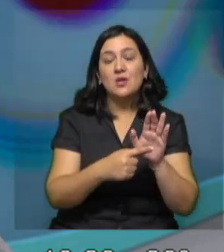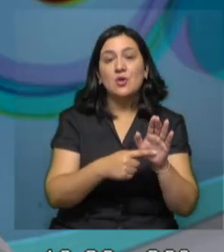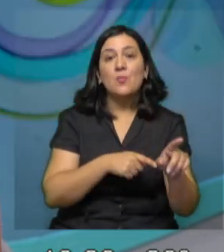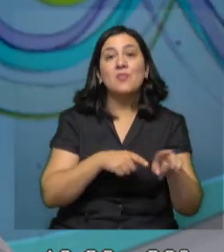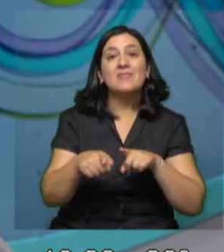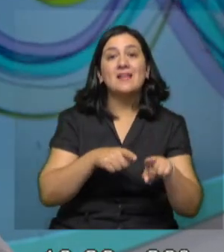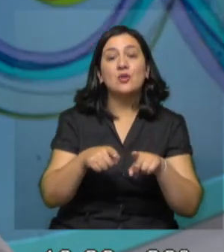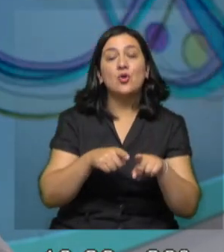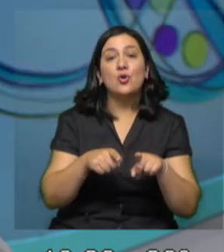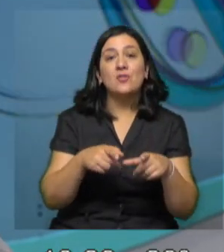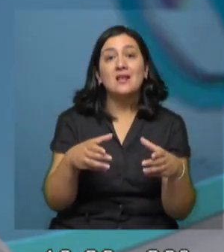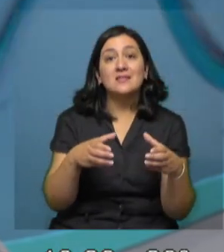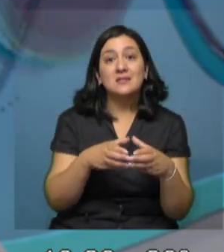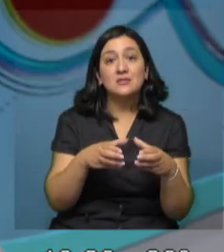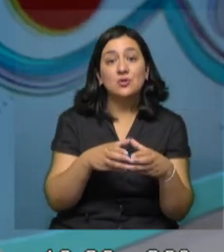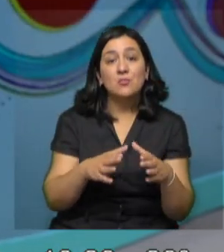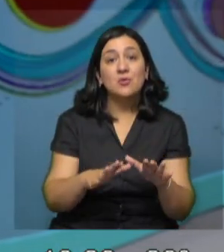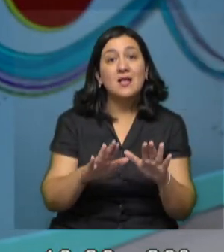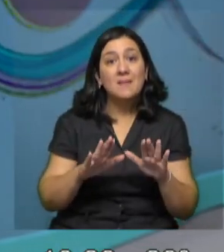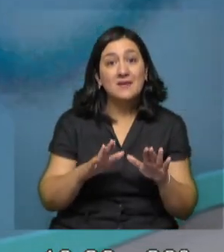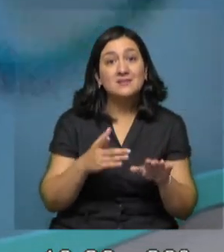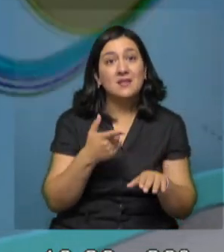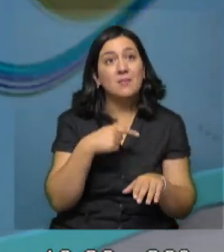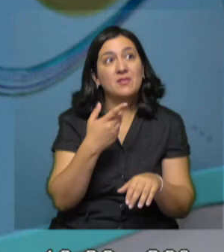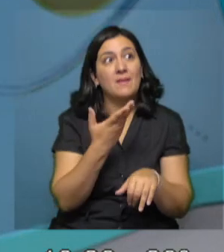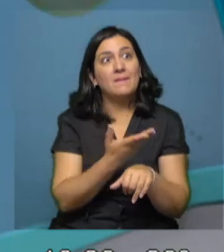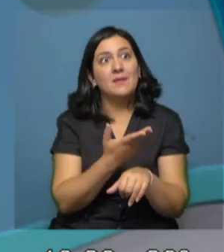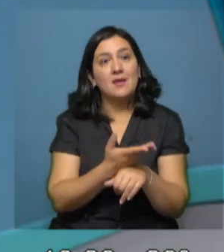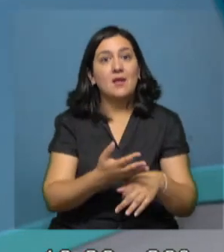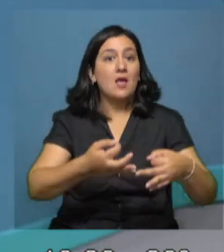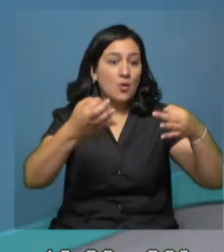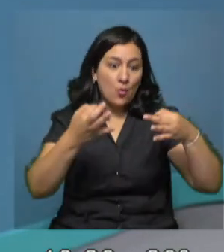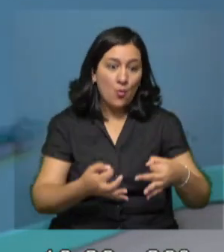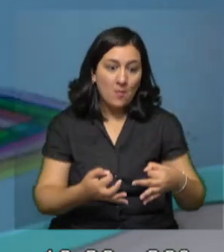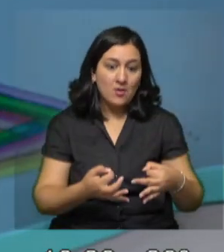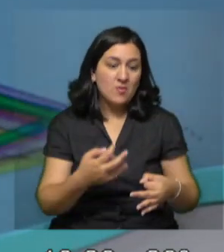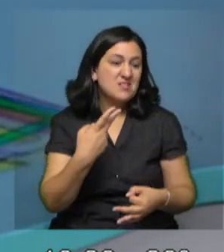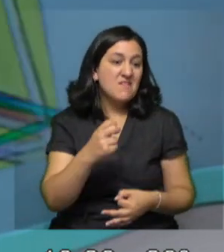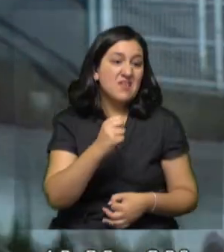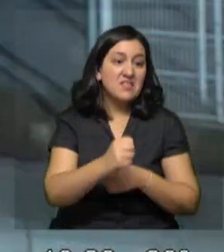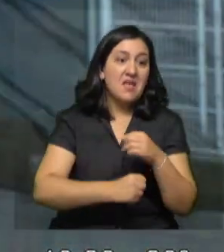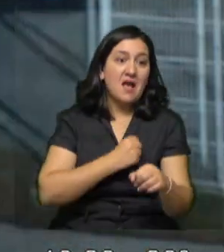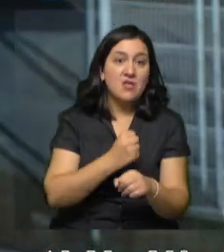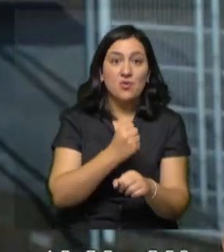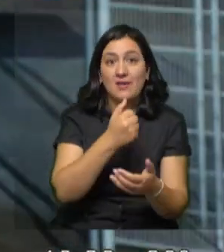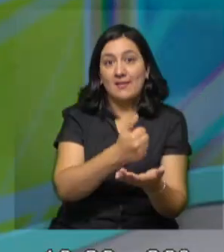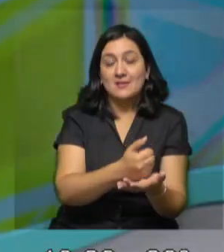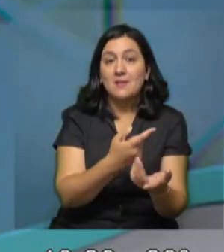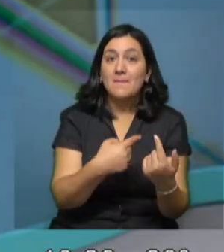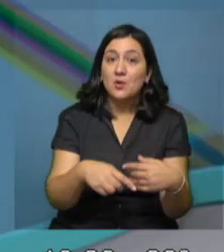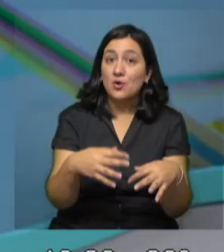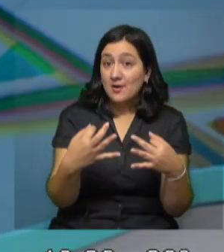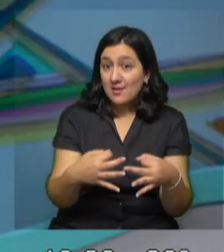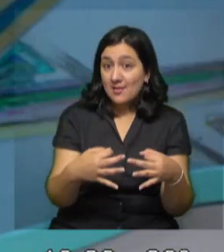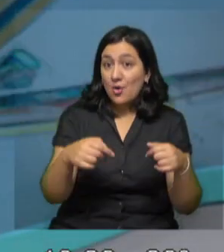capaz que cuando eso sucede, después te exigen que cumplas como que hace 20 años que estás. Pero en realidad